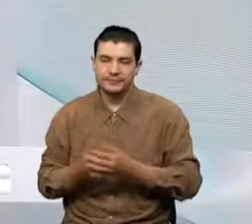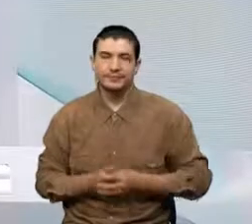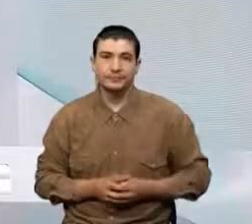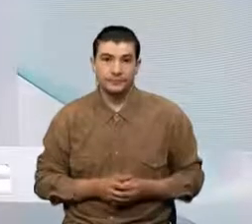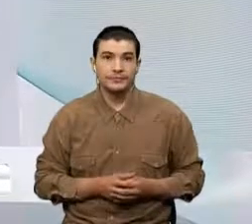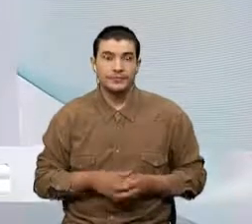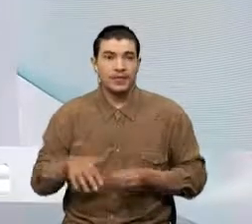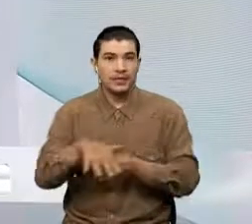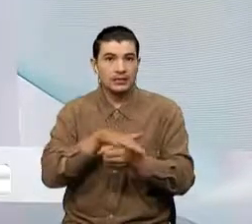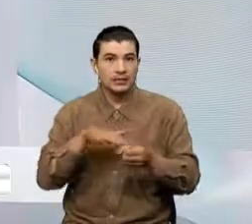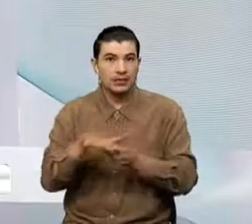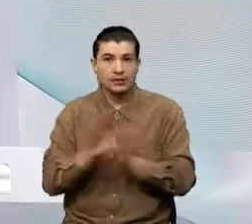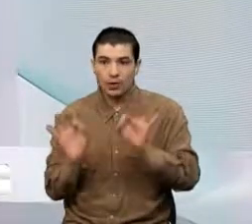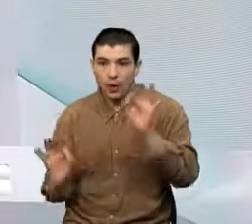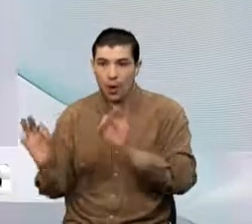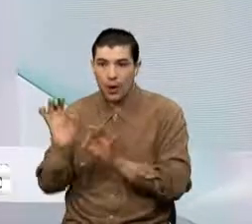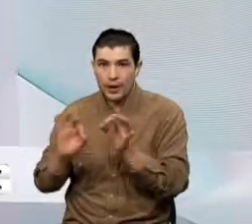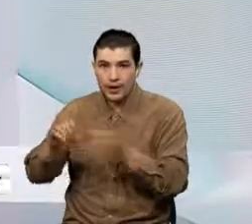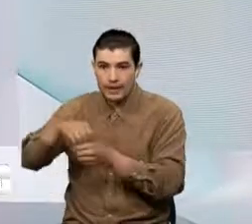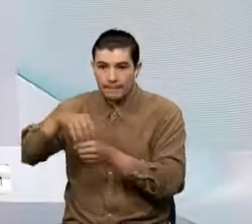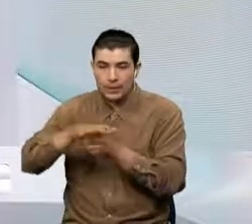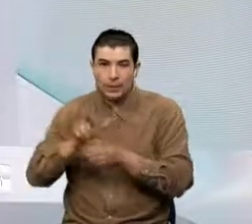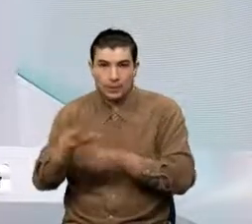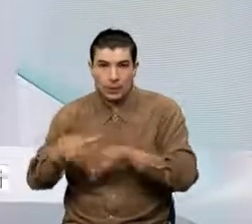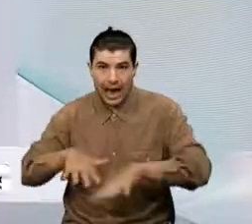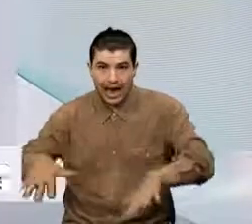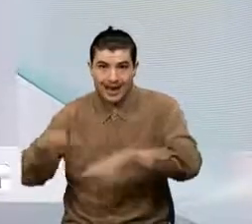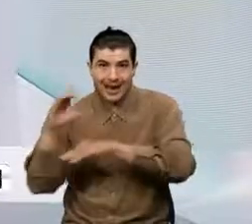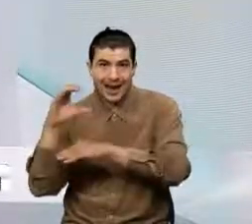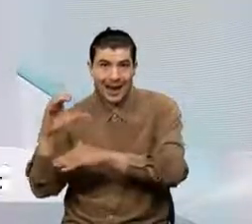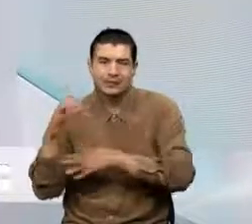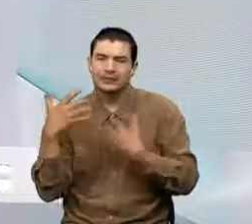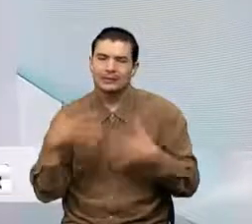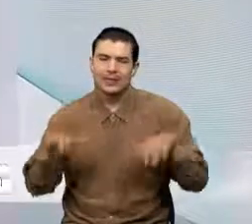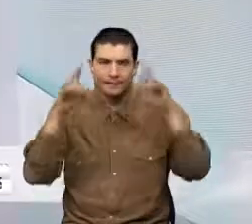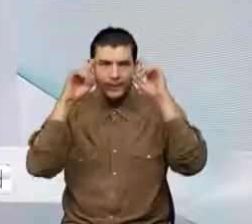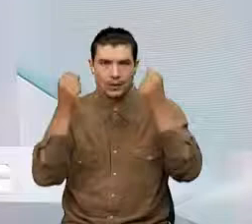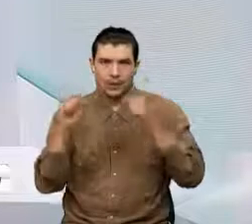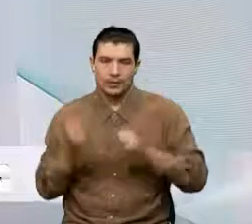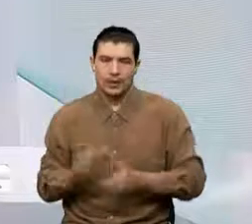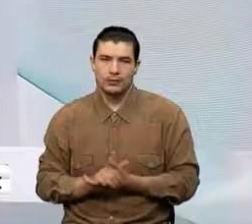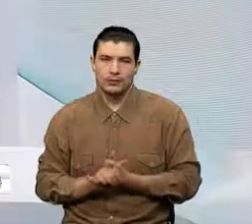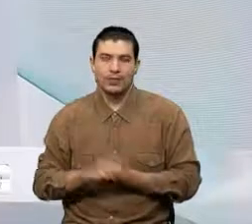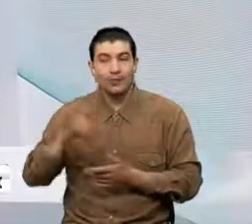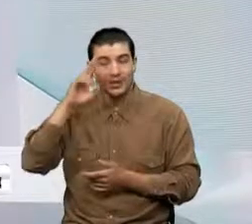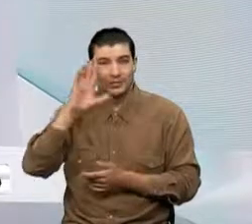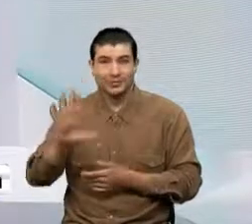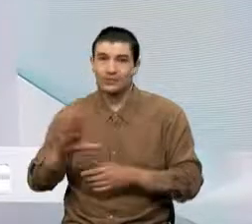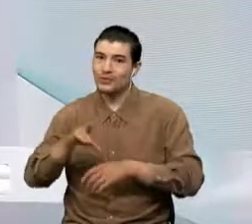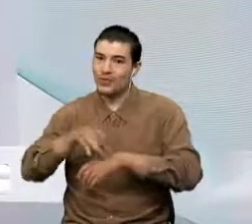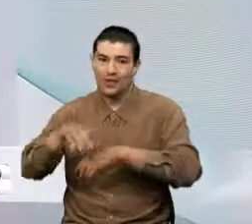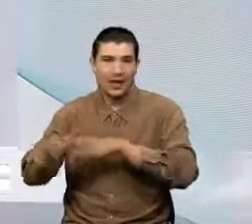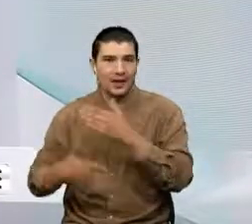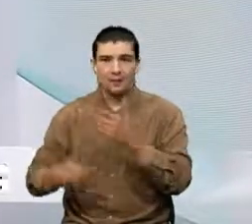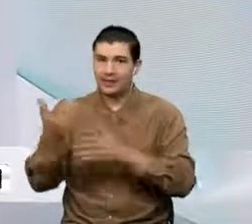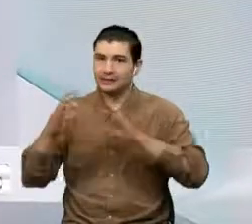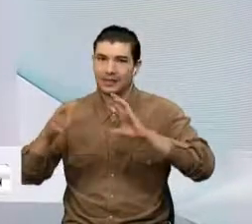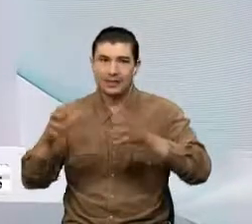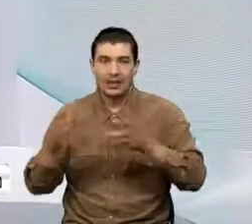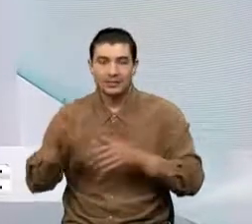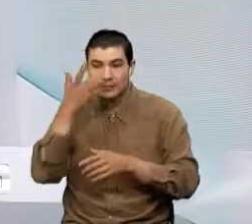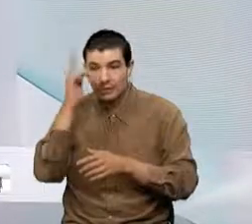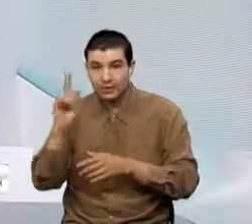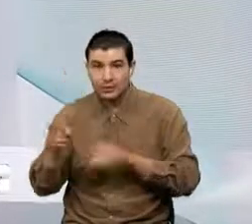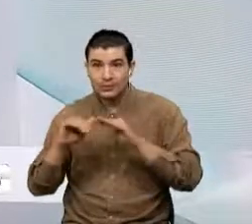La situación de orden público en el Catatumbo sigue preocupando, lo que no permite que se retomen las clases, en especial en las zonas rurales, donde persisten